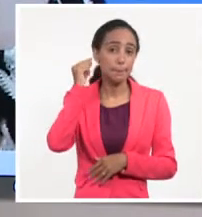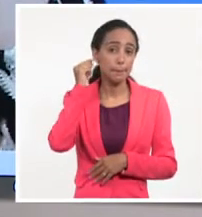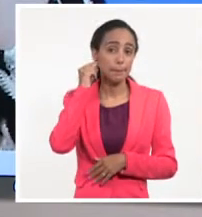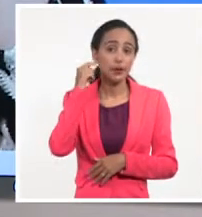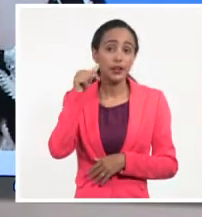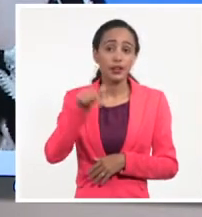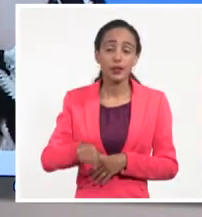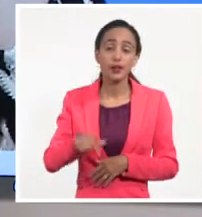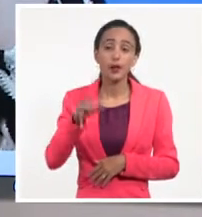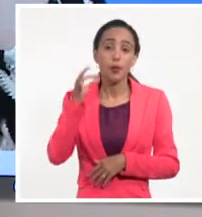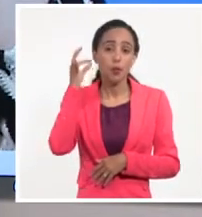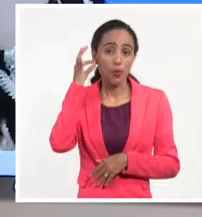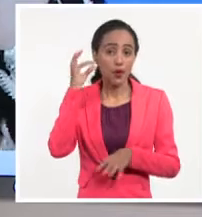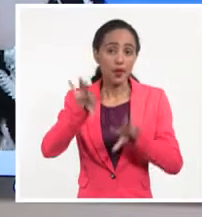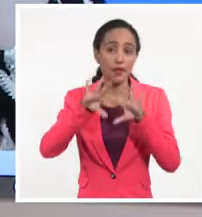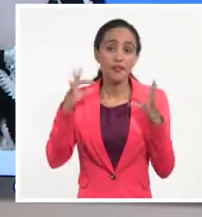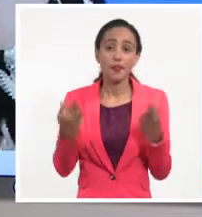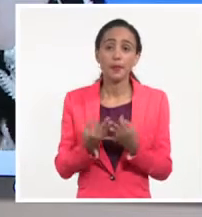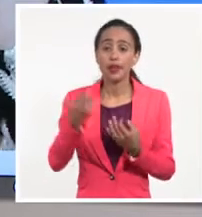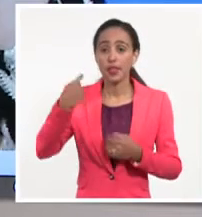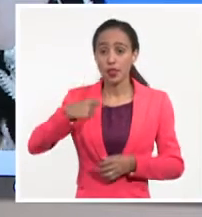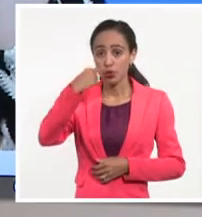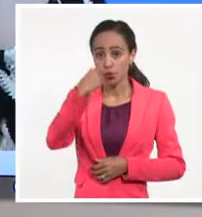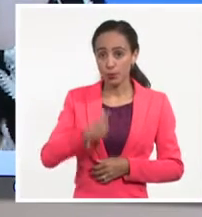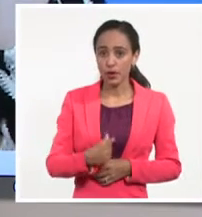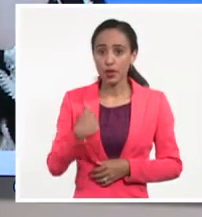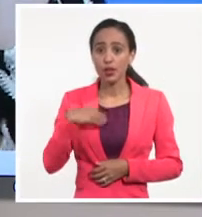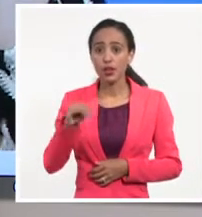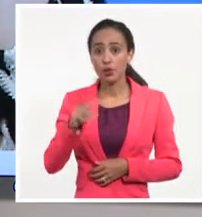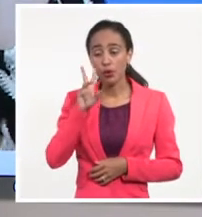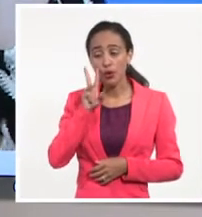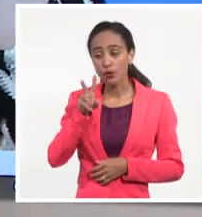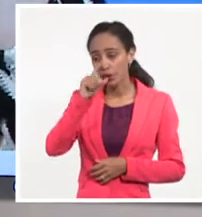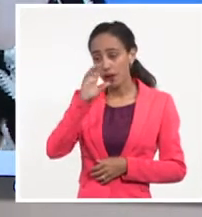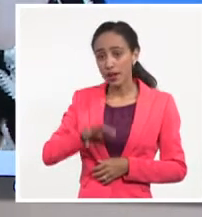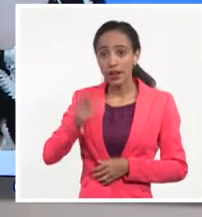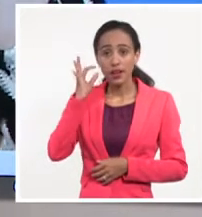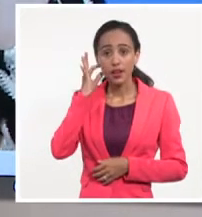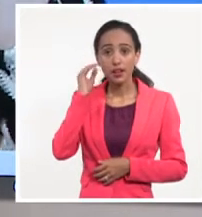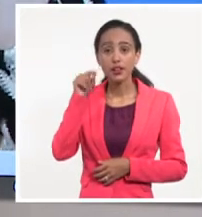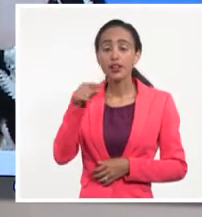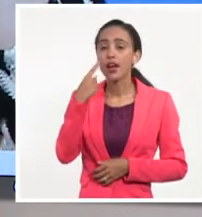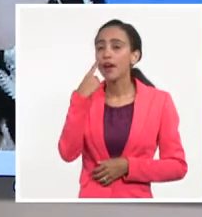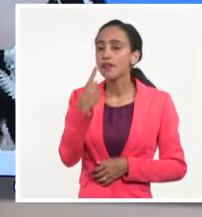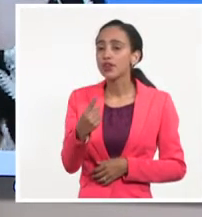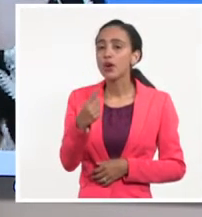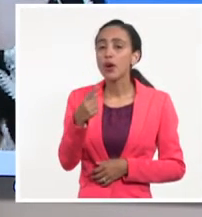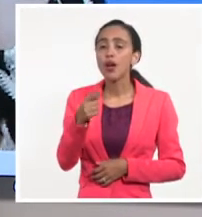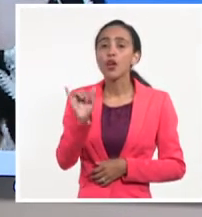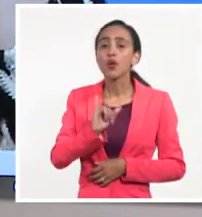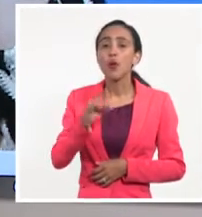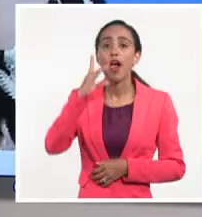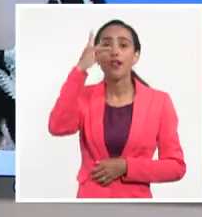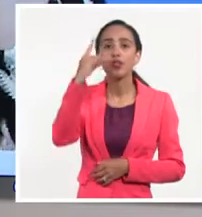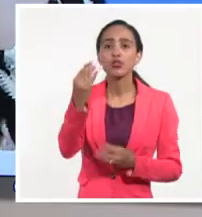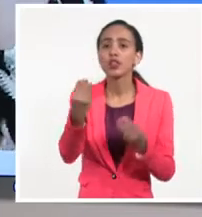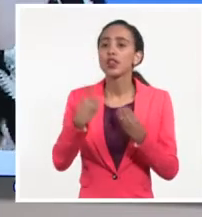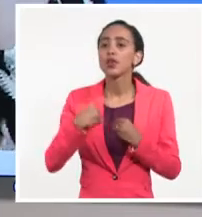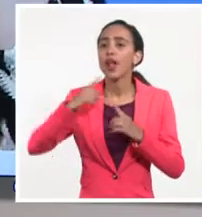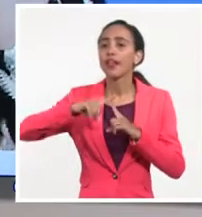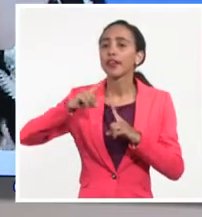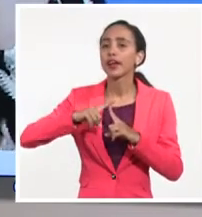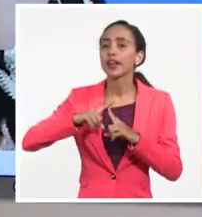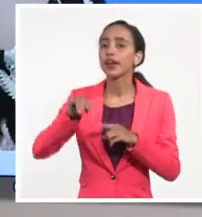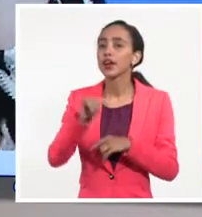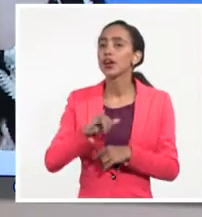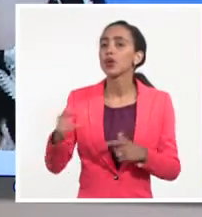Mujer, Familia y Derechos Humanos. Ella misma ha dicho que cuando era niña vio a Jesús y le dio la misión de luchar contra la llamada ideología de género, el